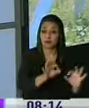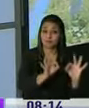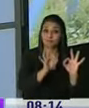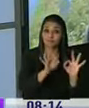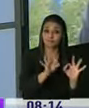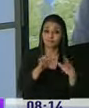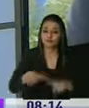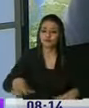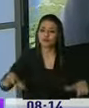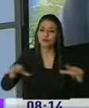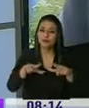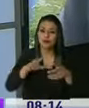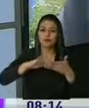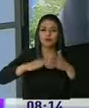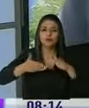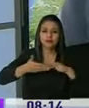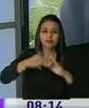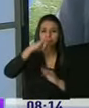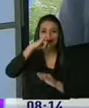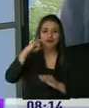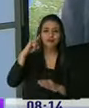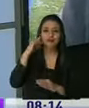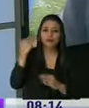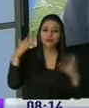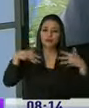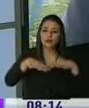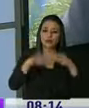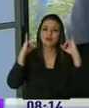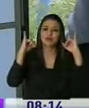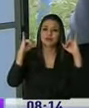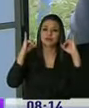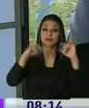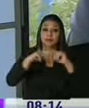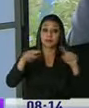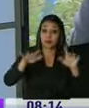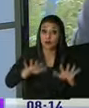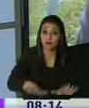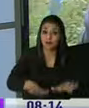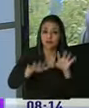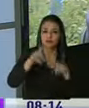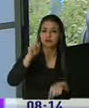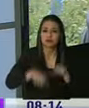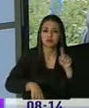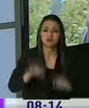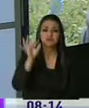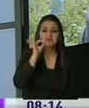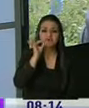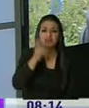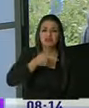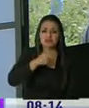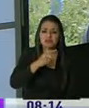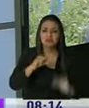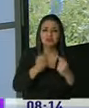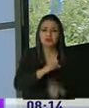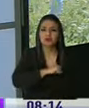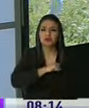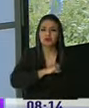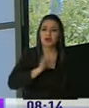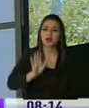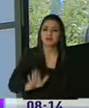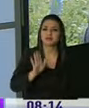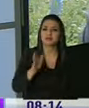un sitio donde la comunidad se encuentra para pasarla bien. El estado que vemos, fumones, pandilleros, delincuentes, eso es